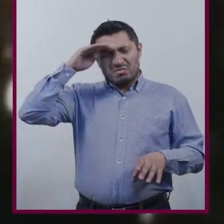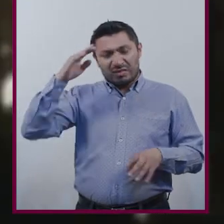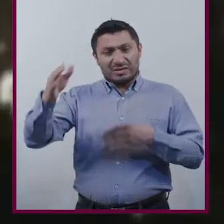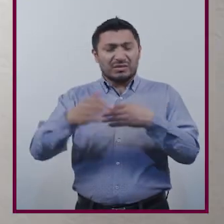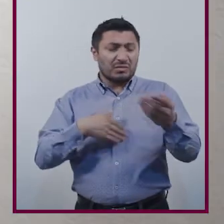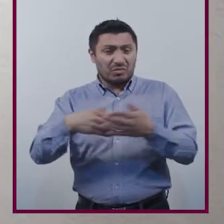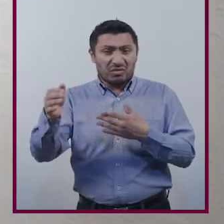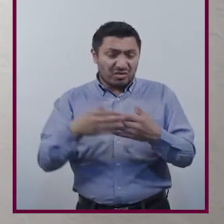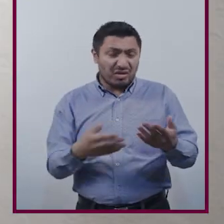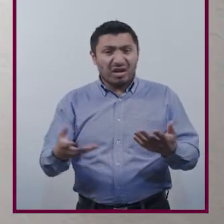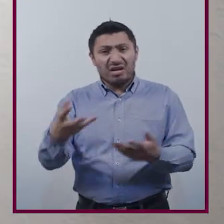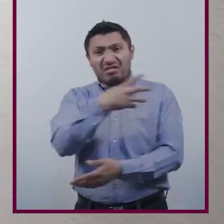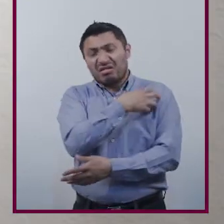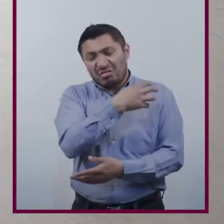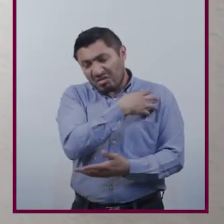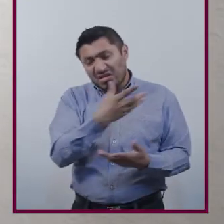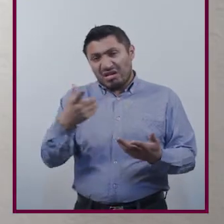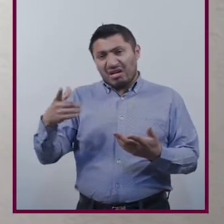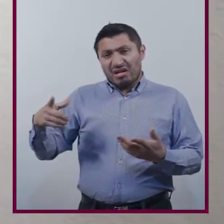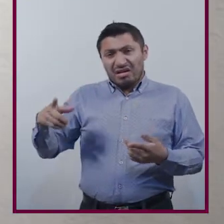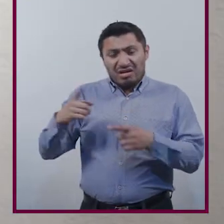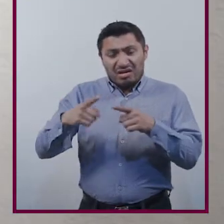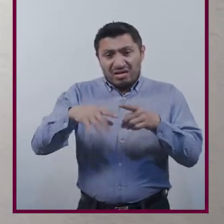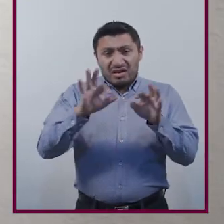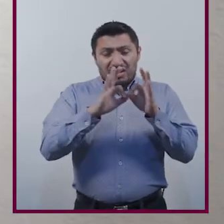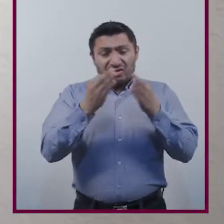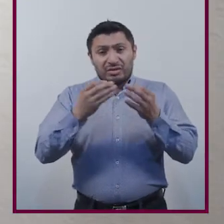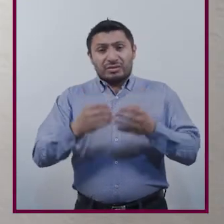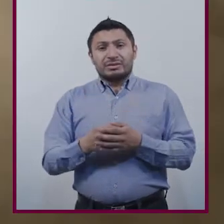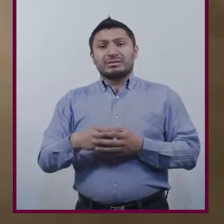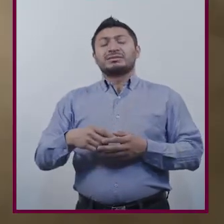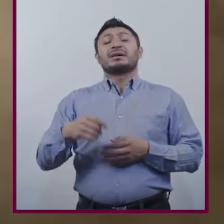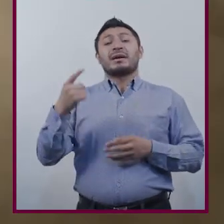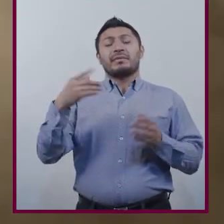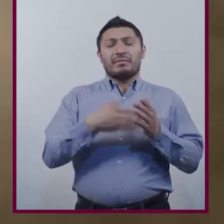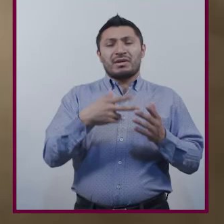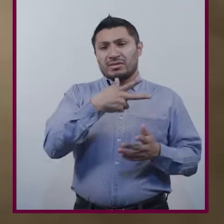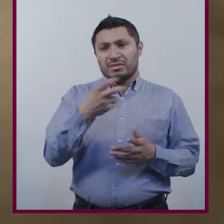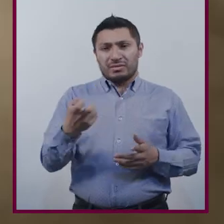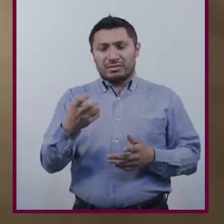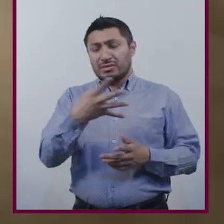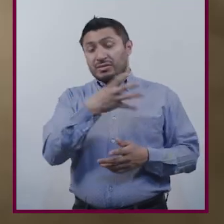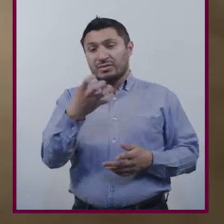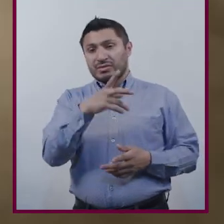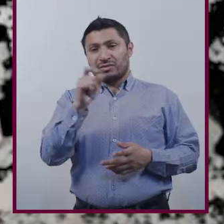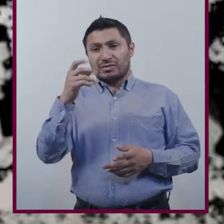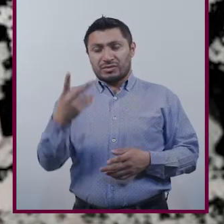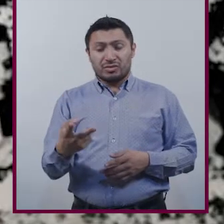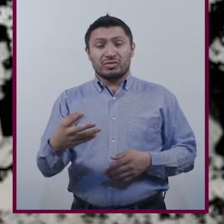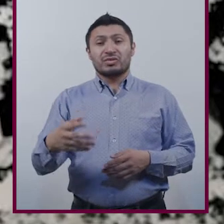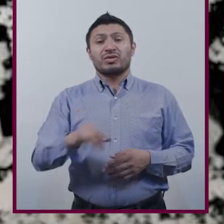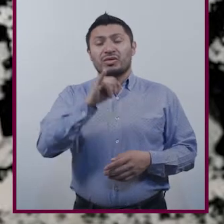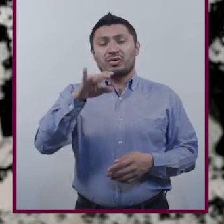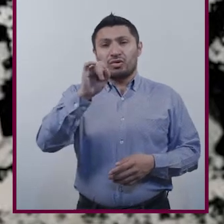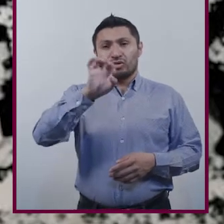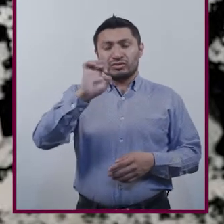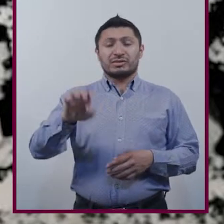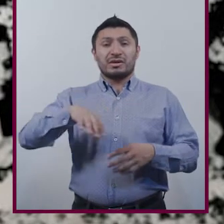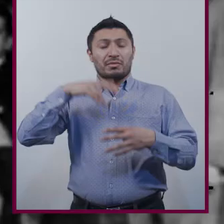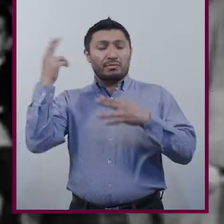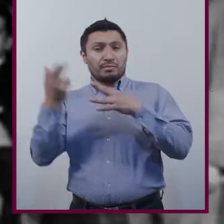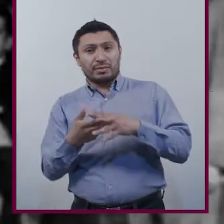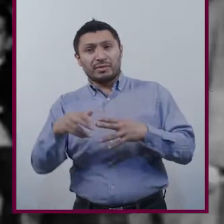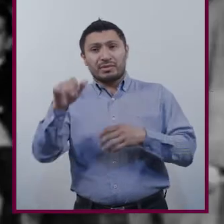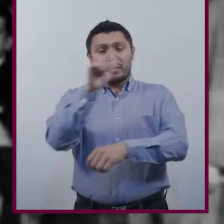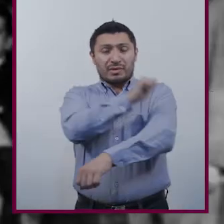modernidad. El 17 de julio de 1928, José de León Toral asesinó al general Álvaro Obregón,